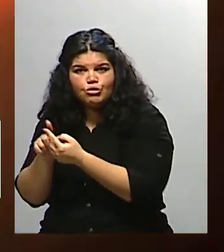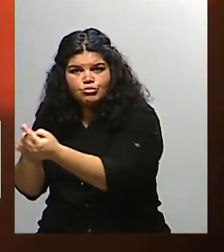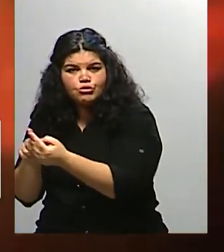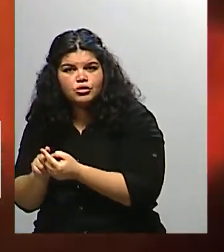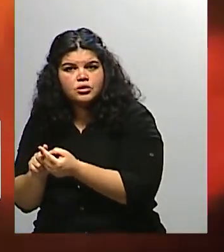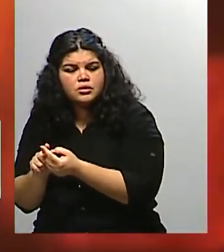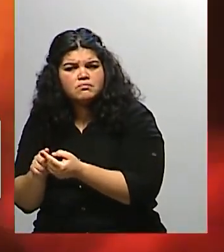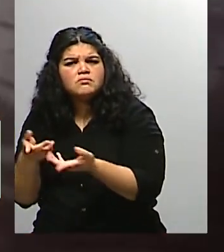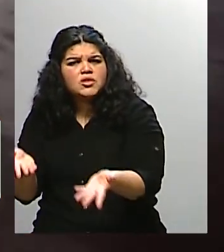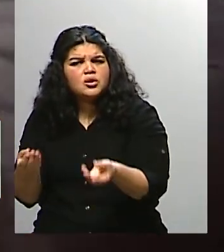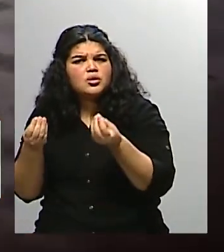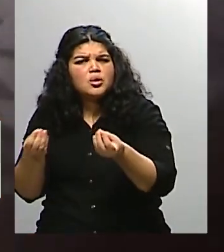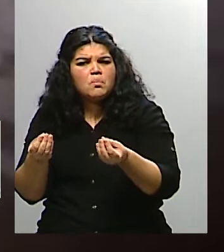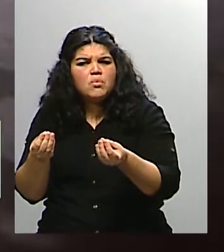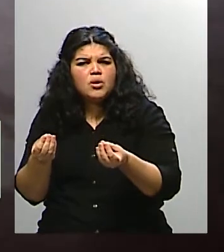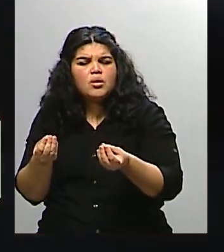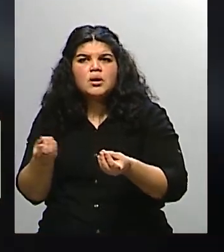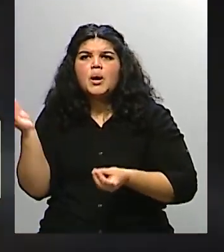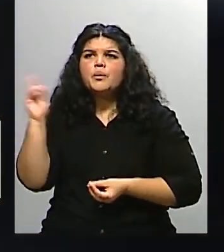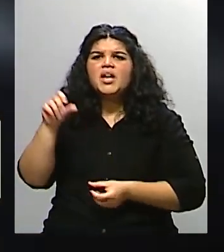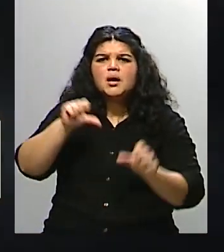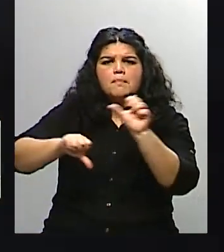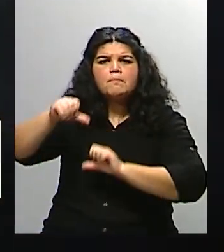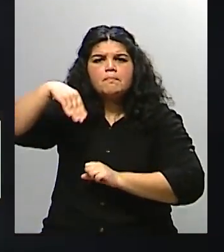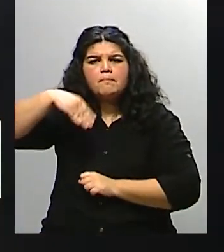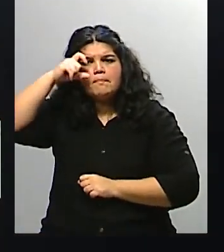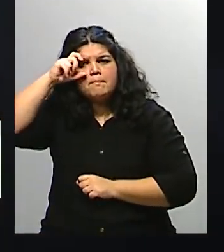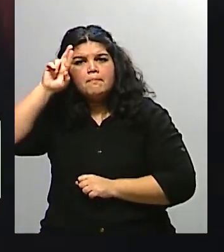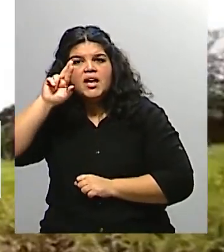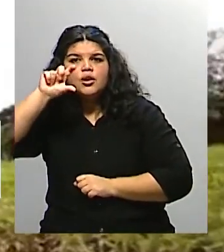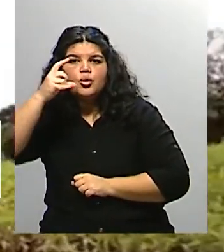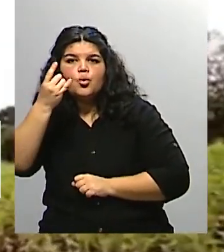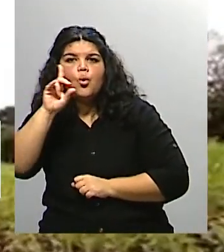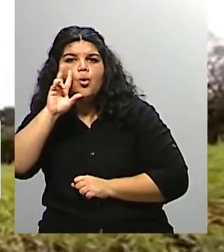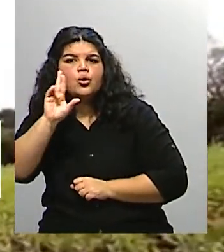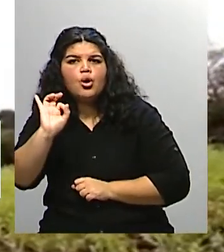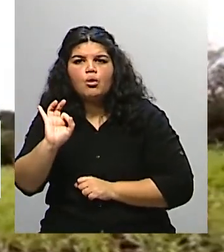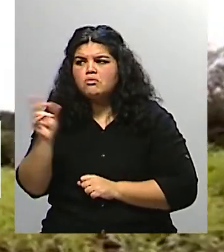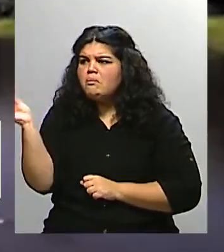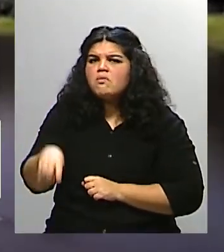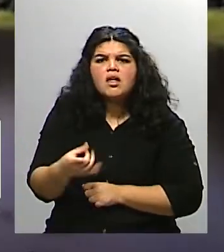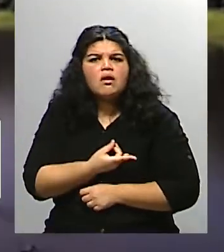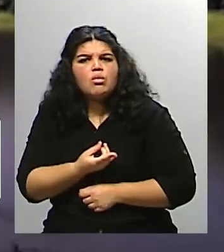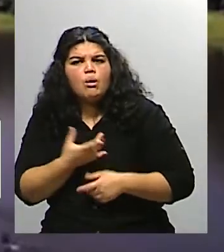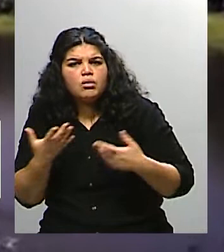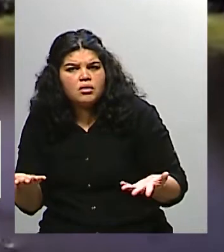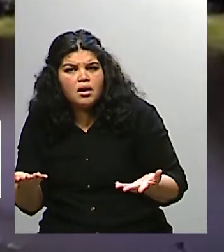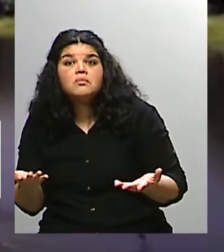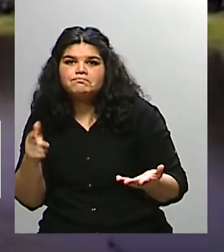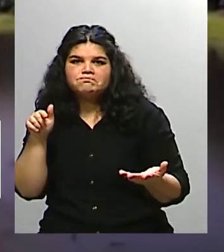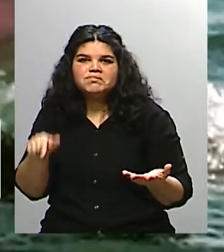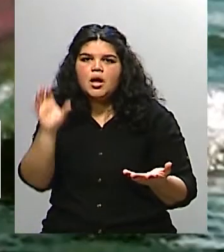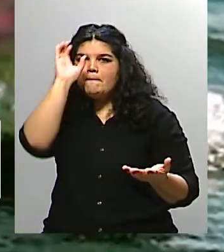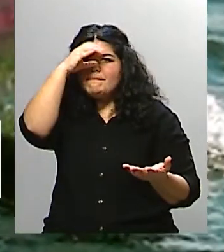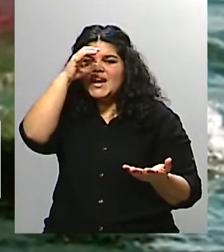de dónde viene el mercurio que tenían estos peces. Y el mercurio viene básicamente de la minería ilegal en